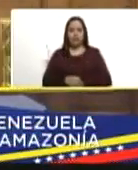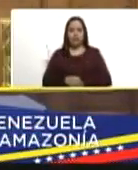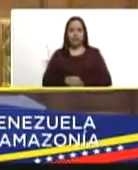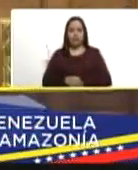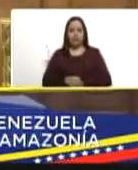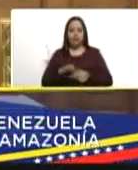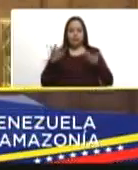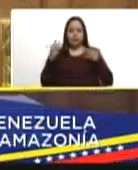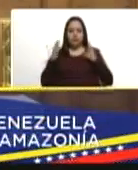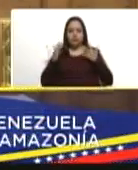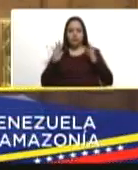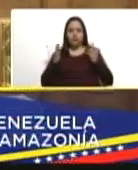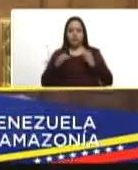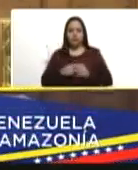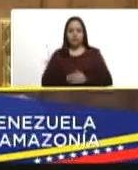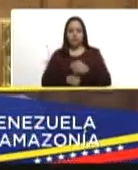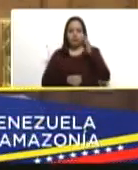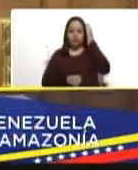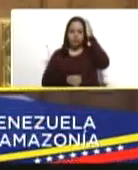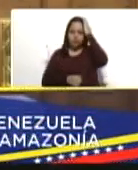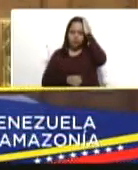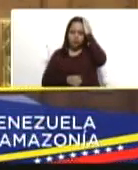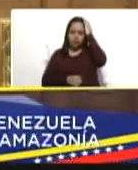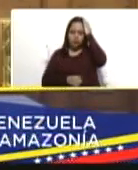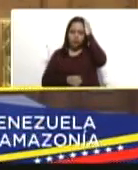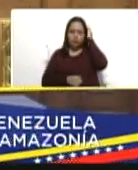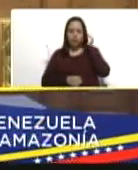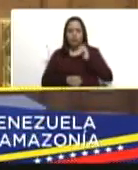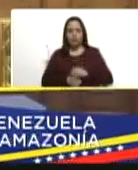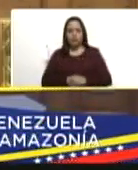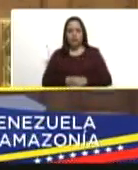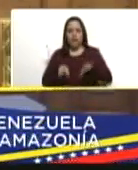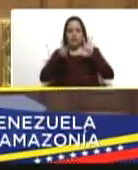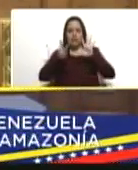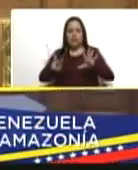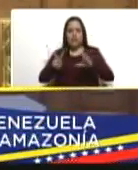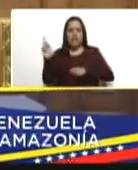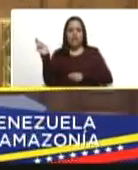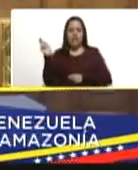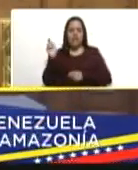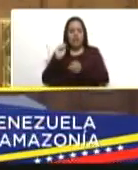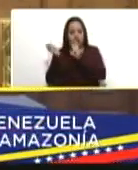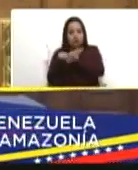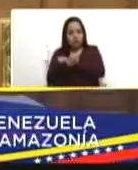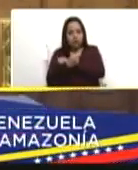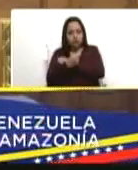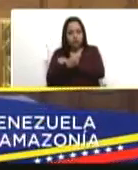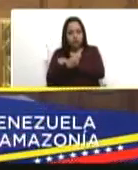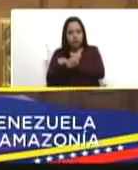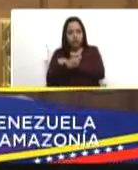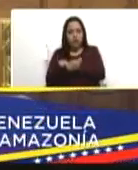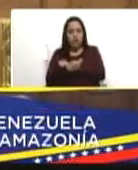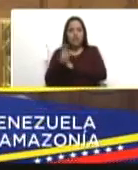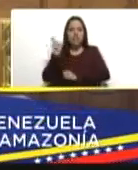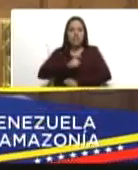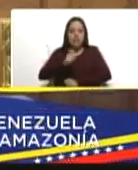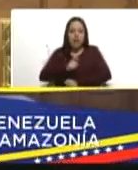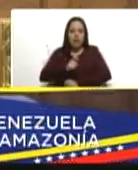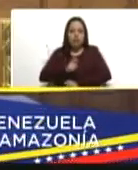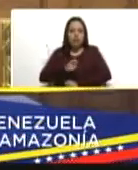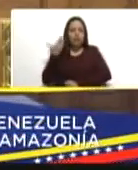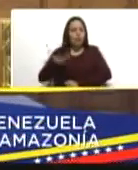2030 siete transformaciones necesarias pertinentes y